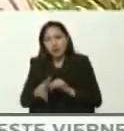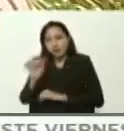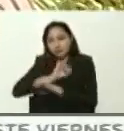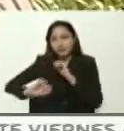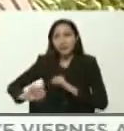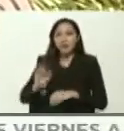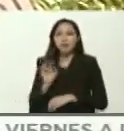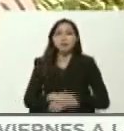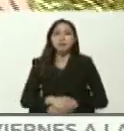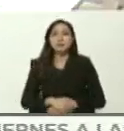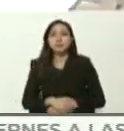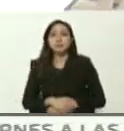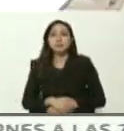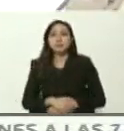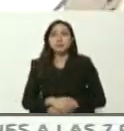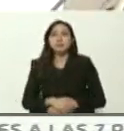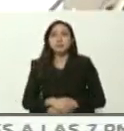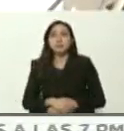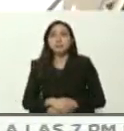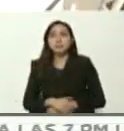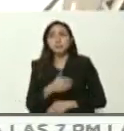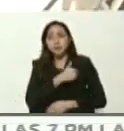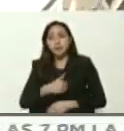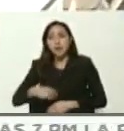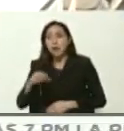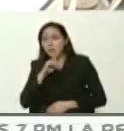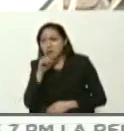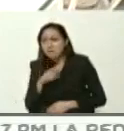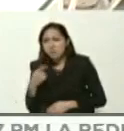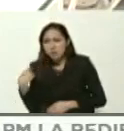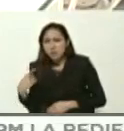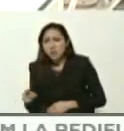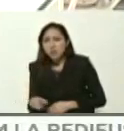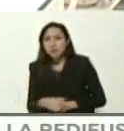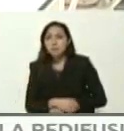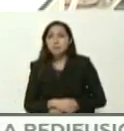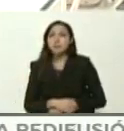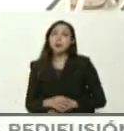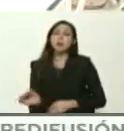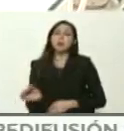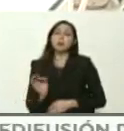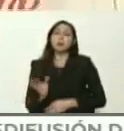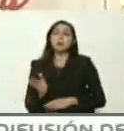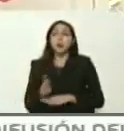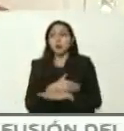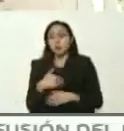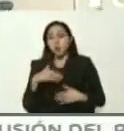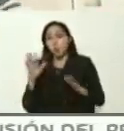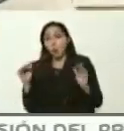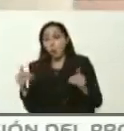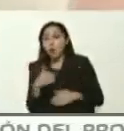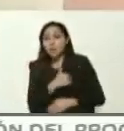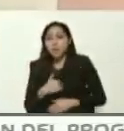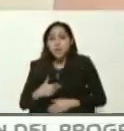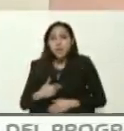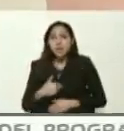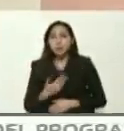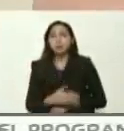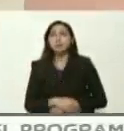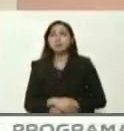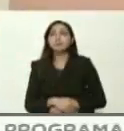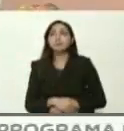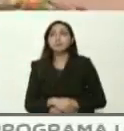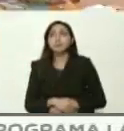bioseguridad. No sé, presidente, si usted tiene alguna pregunta, pero antes de despedirme me gustaría también que